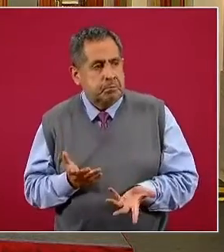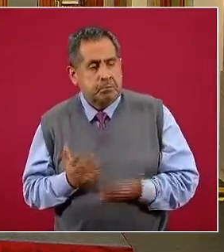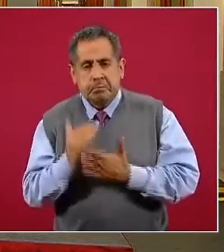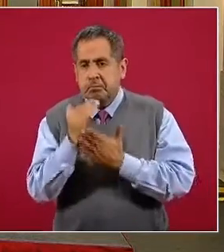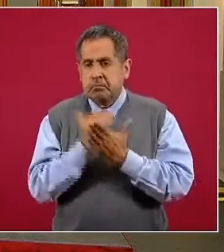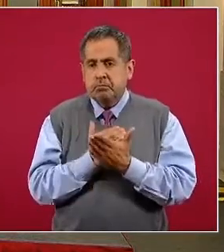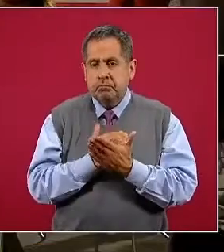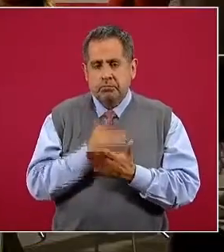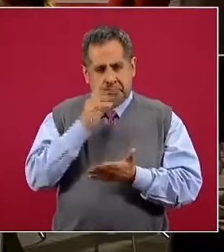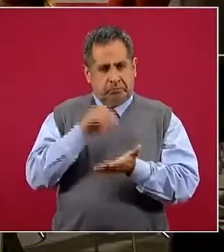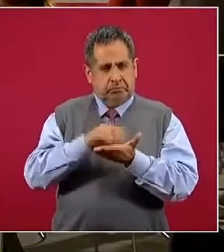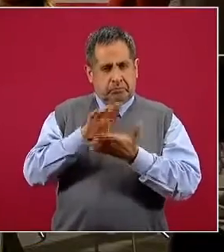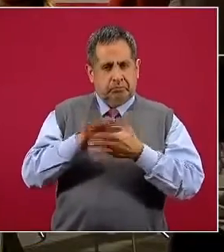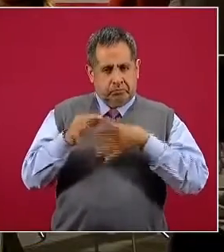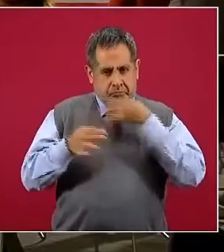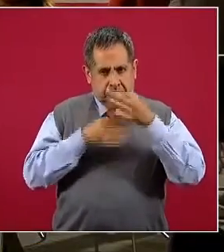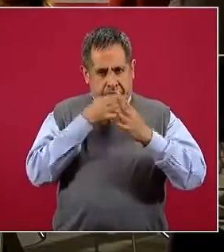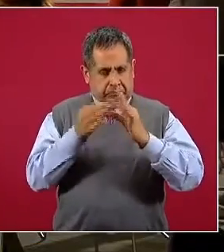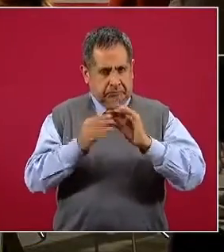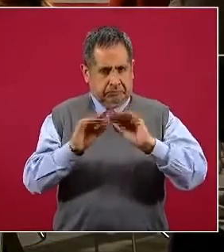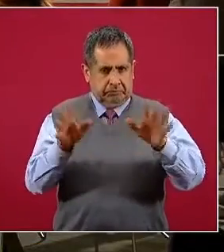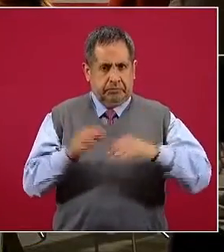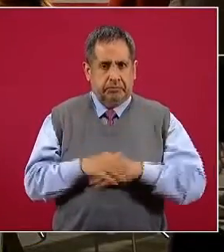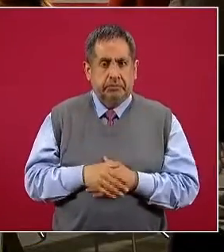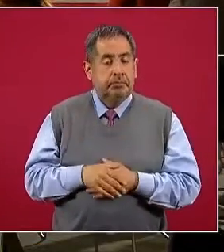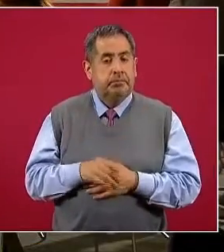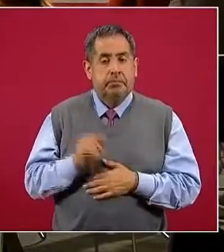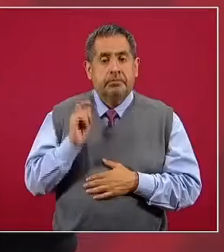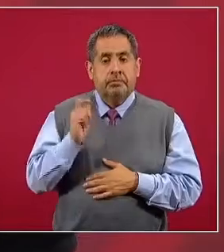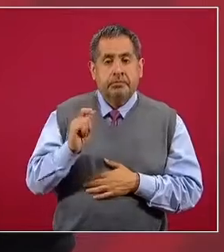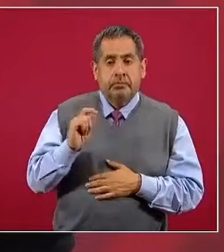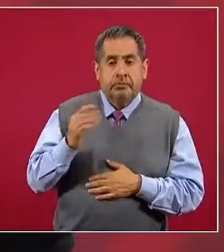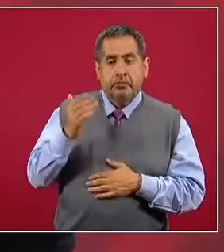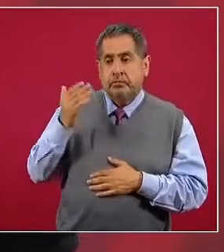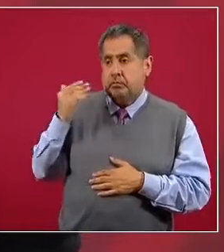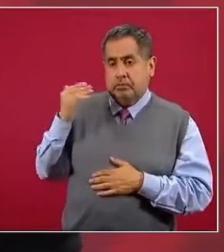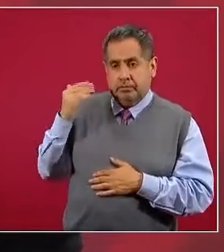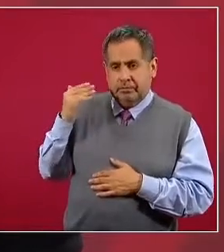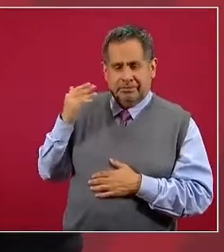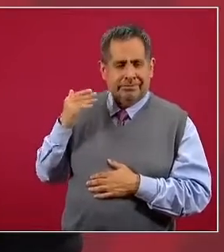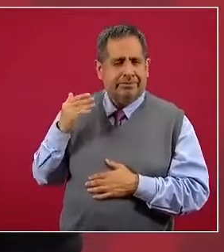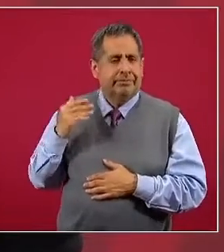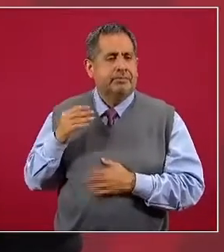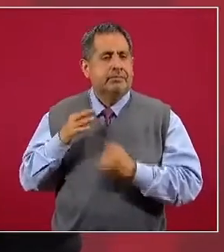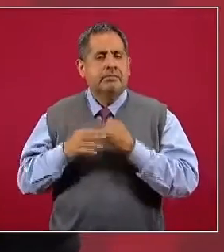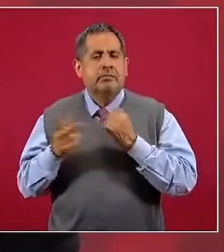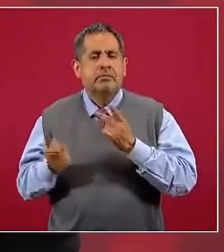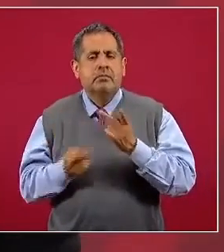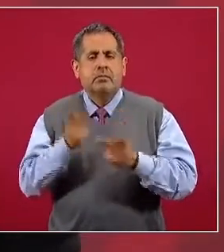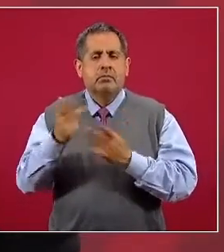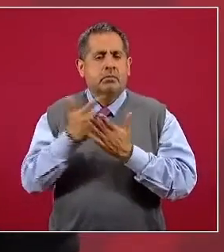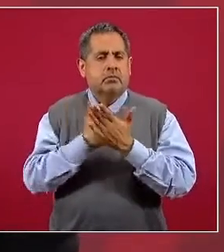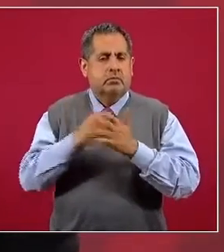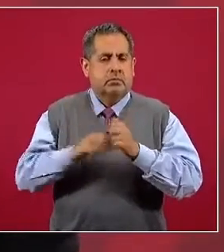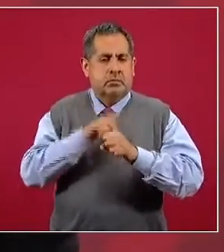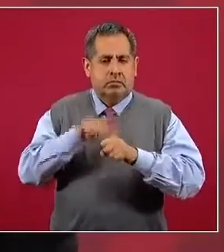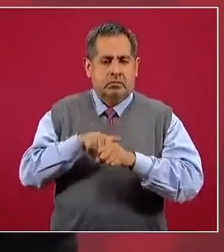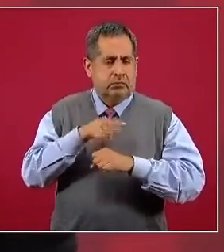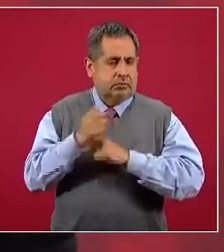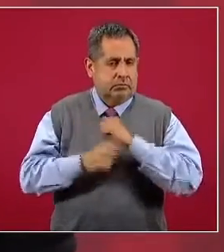un dato que puede ser una referencia. En la última encuesta nacional de dinámica demográfica